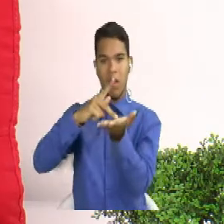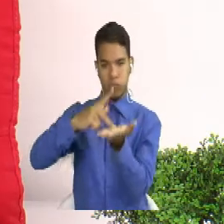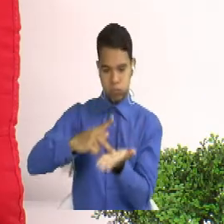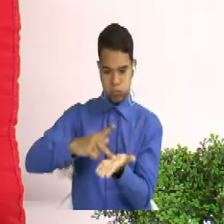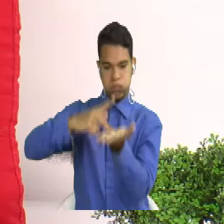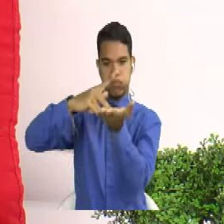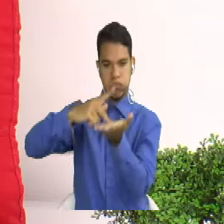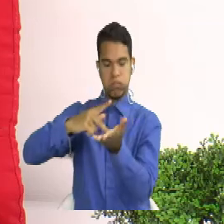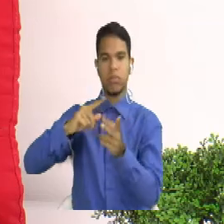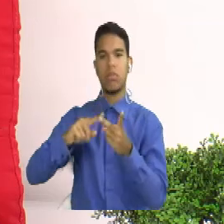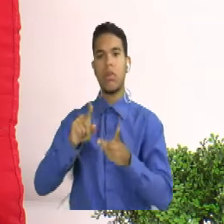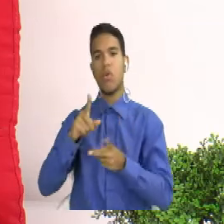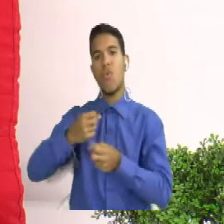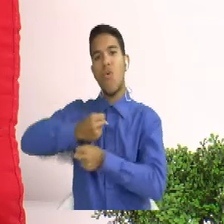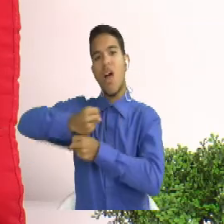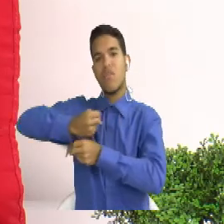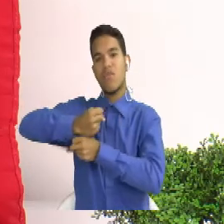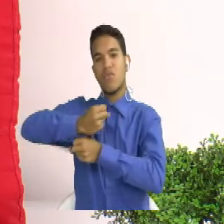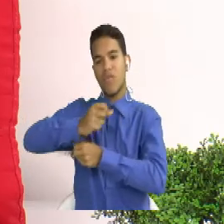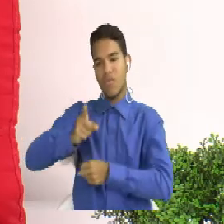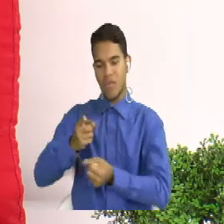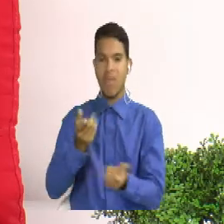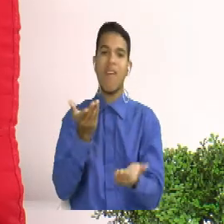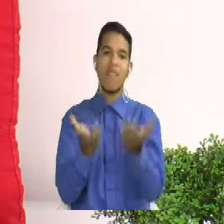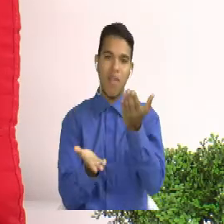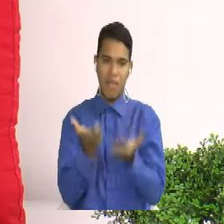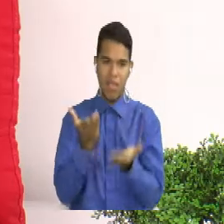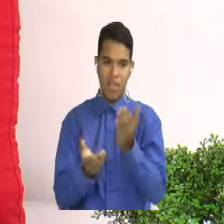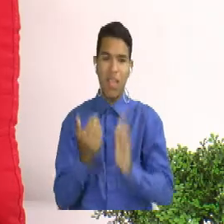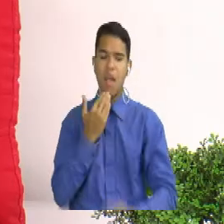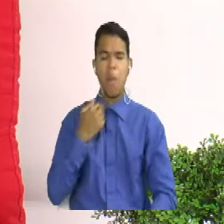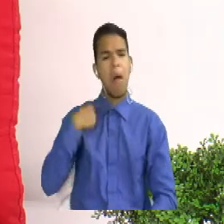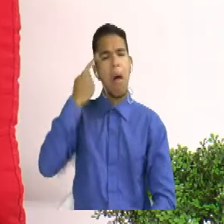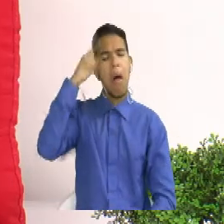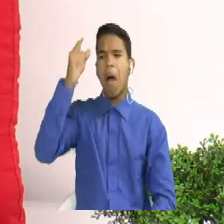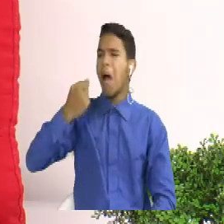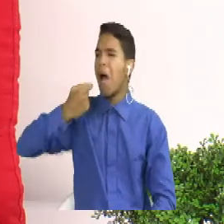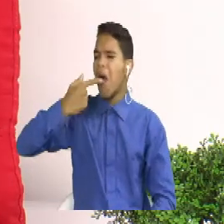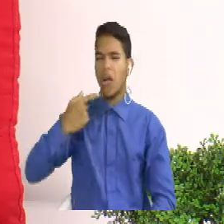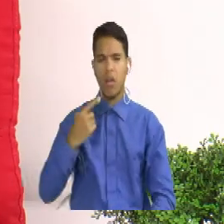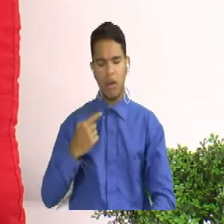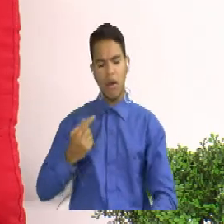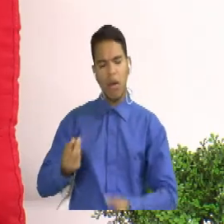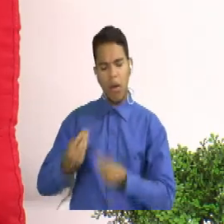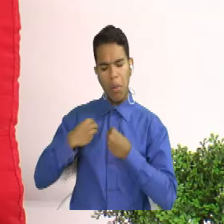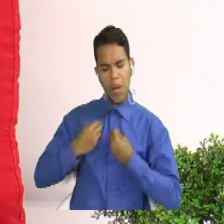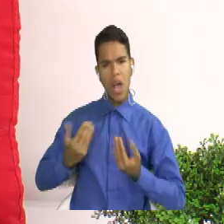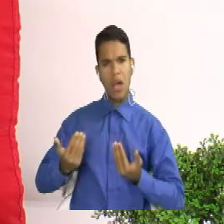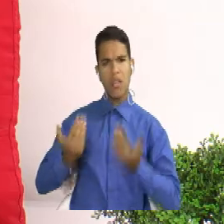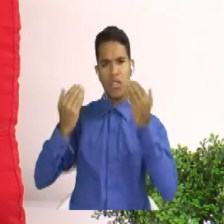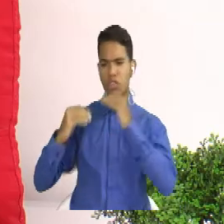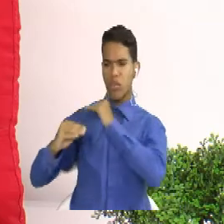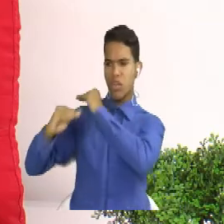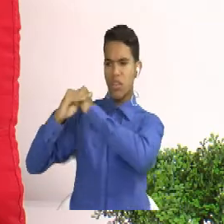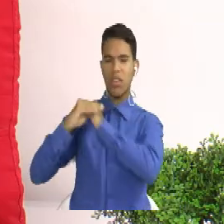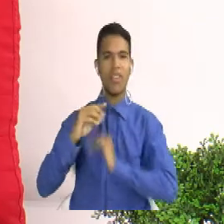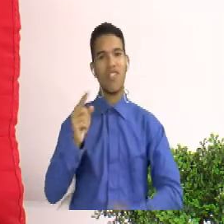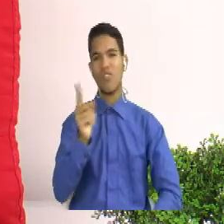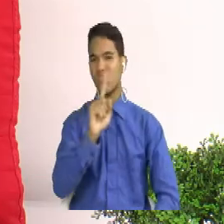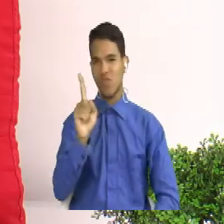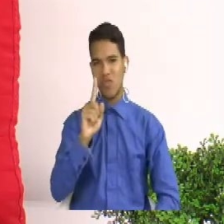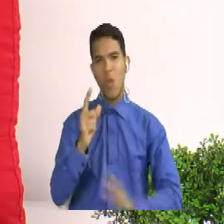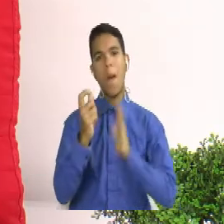la edad de cada paciente. O sea que sí, eso no es que me voy a tomar el antibiótico que te dieron a ti y me va a servir a mí, no, porque eso lleva unas